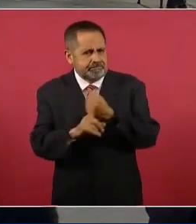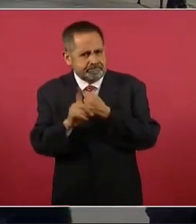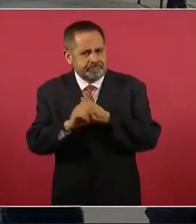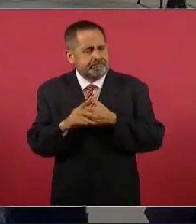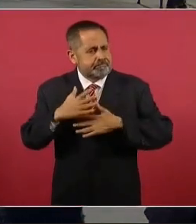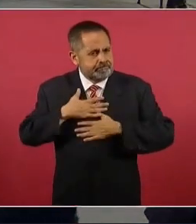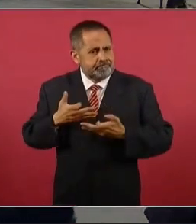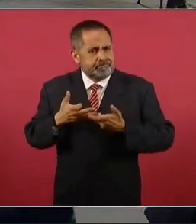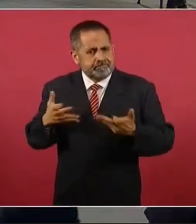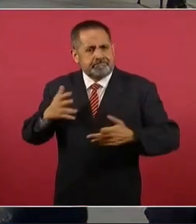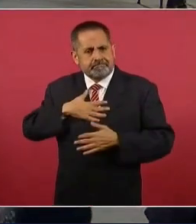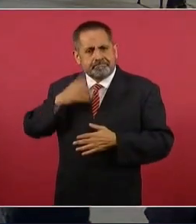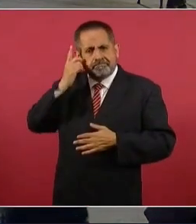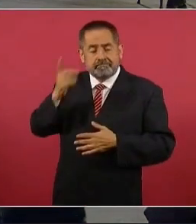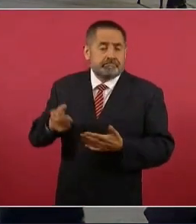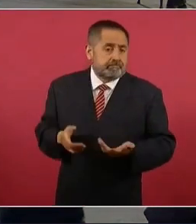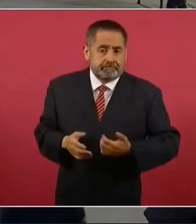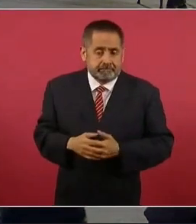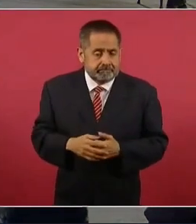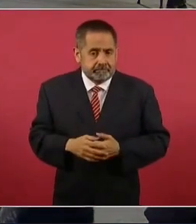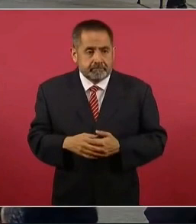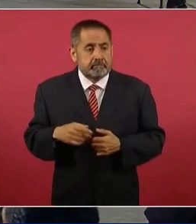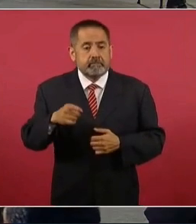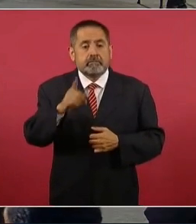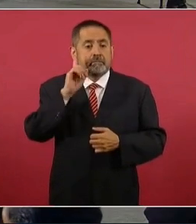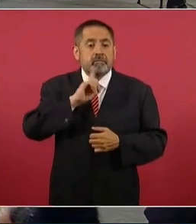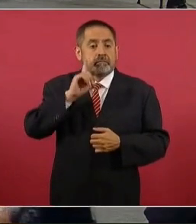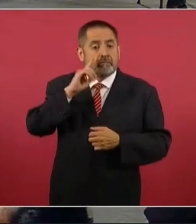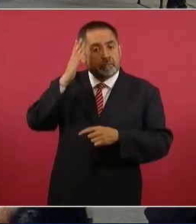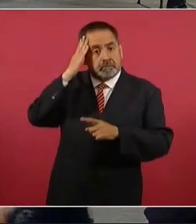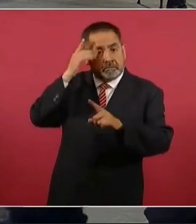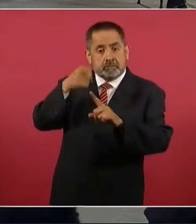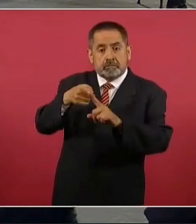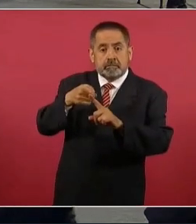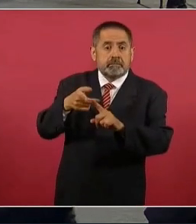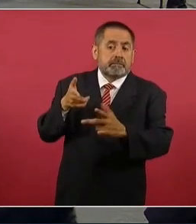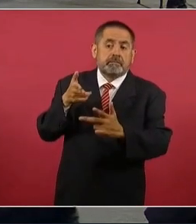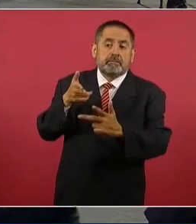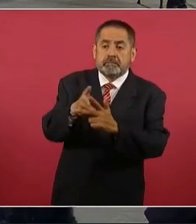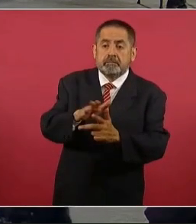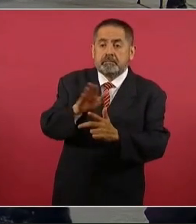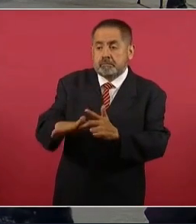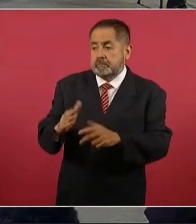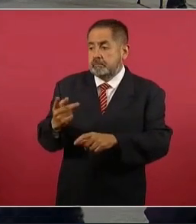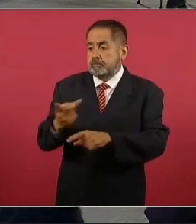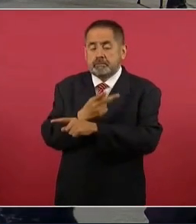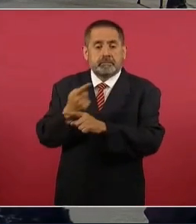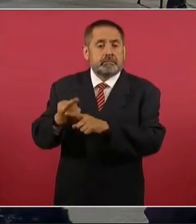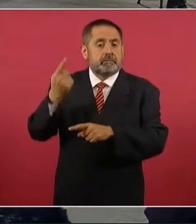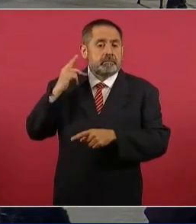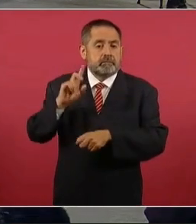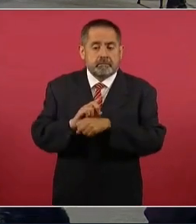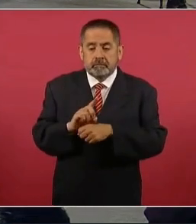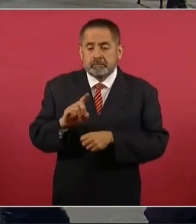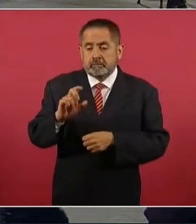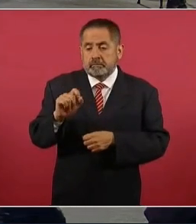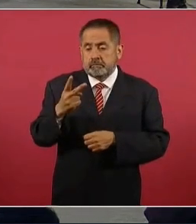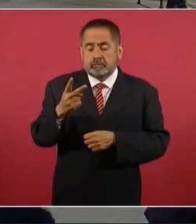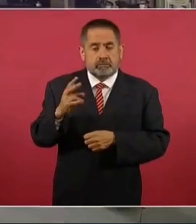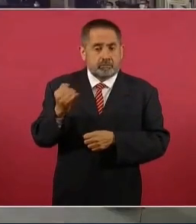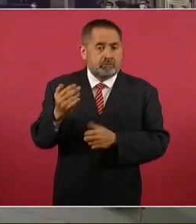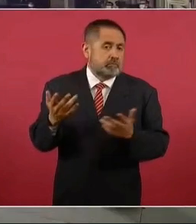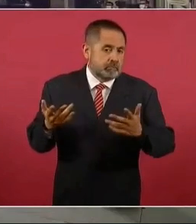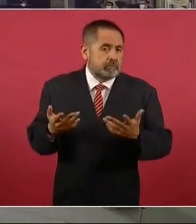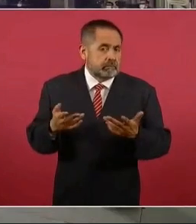del cual, por cierto, ya hubo una lideresa asesinada el pasado 22 de junio, Elodia Mateos, y realmente ya